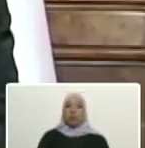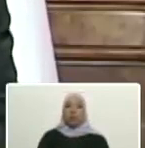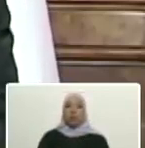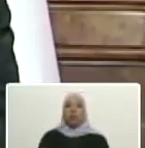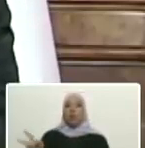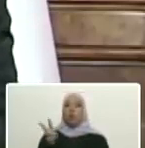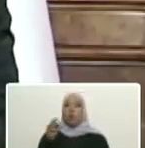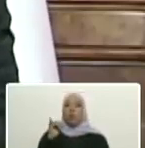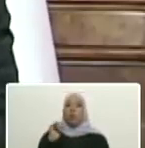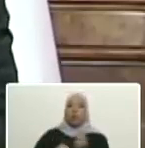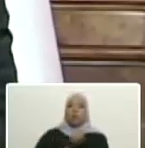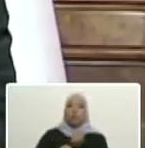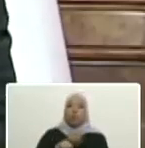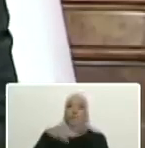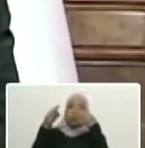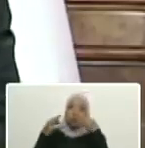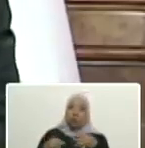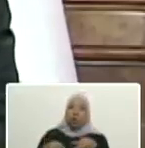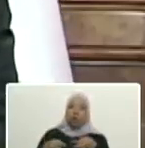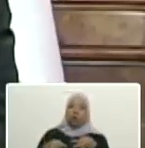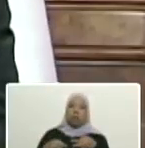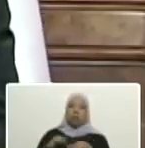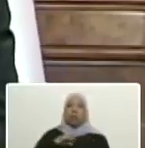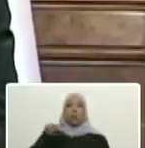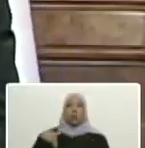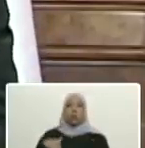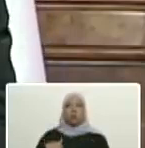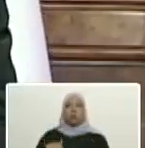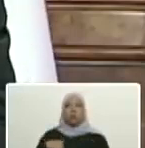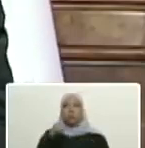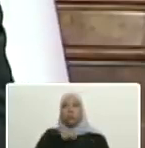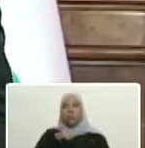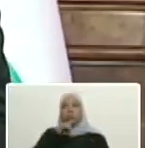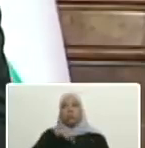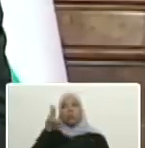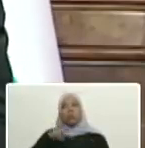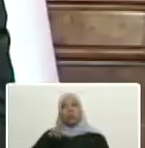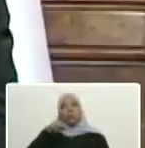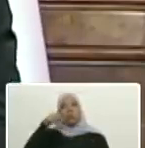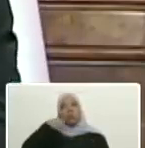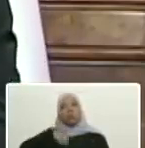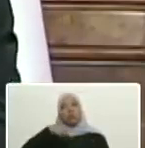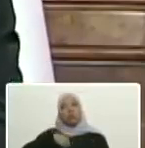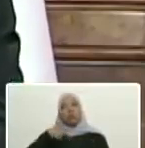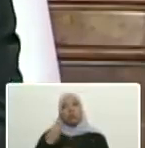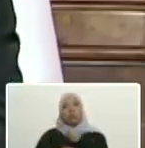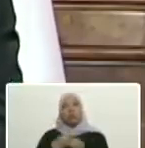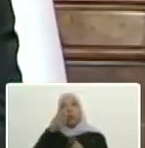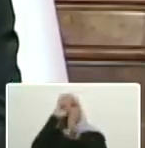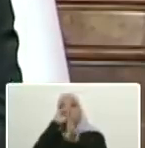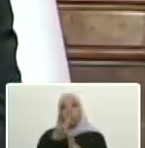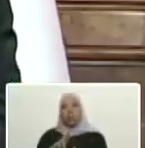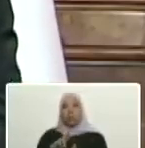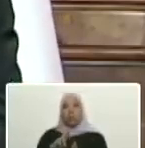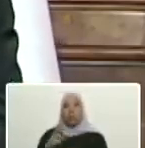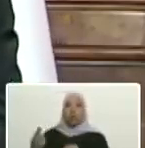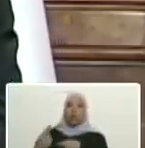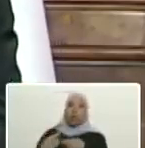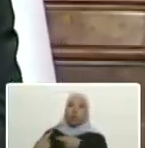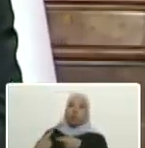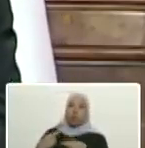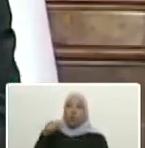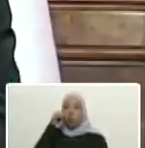Venezuela ha tenido una posición histórica y nosotros la mantenemos hoy más que nunca. Que se respeten las